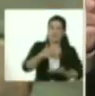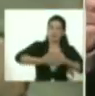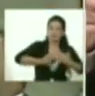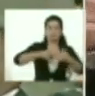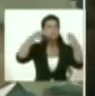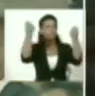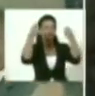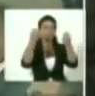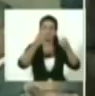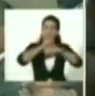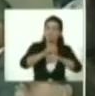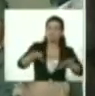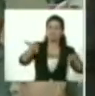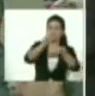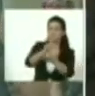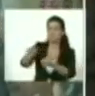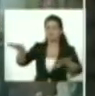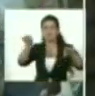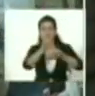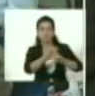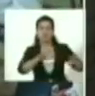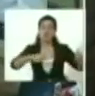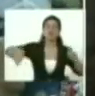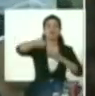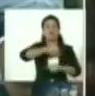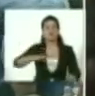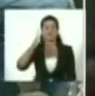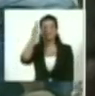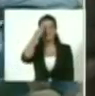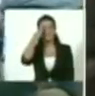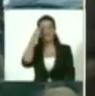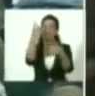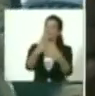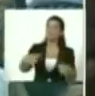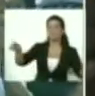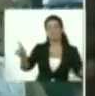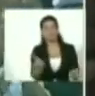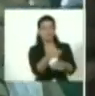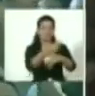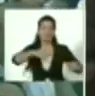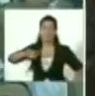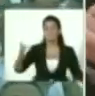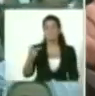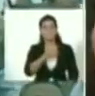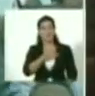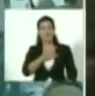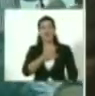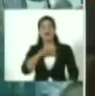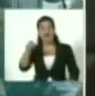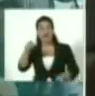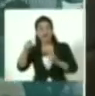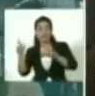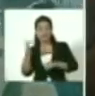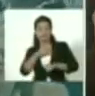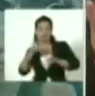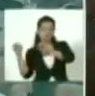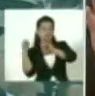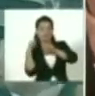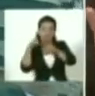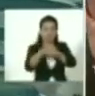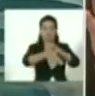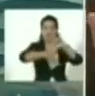olvidan, ¿verdad?, que son estas victorias. Yo creo que era muy importante, que son algunas de las victorias, yo he dicho 10